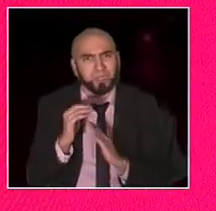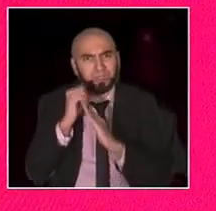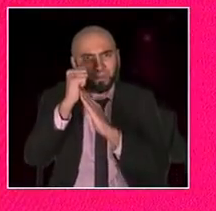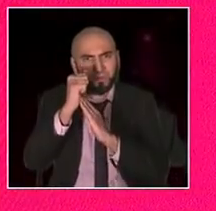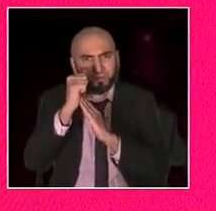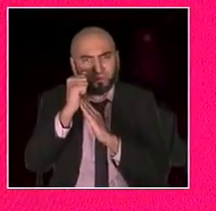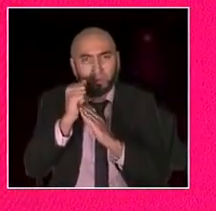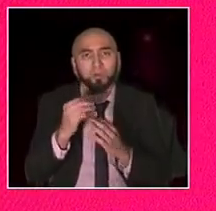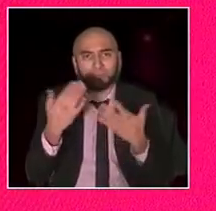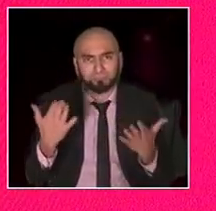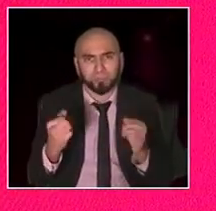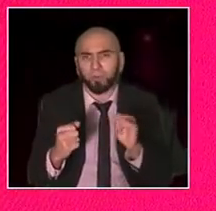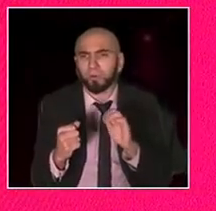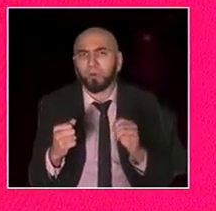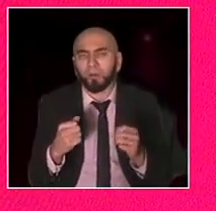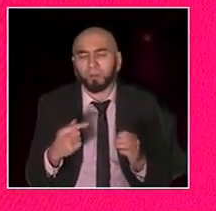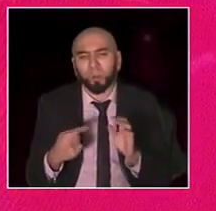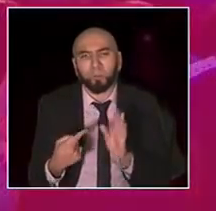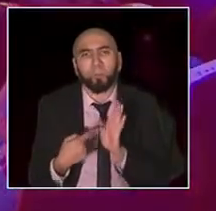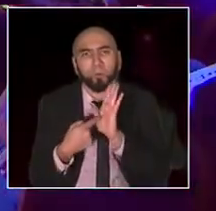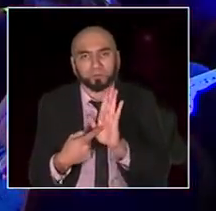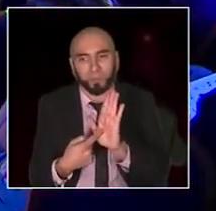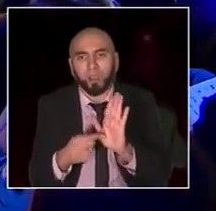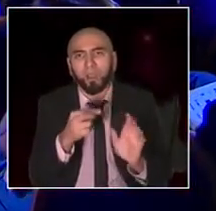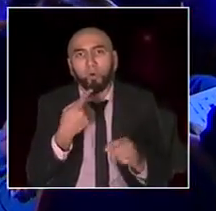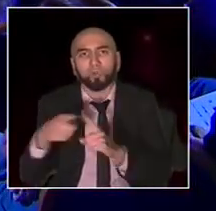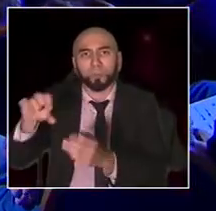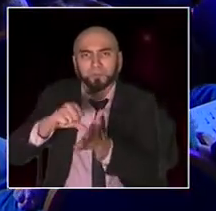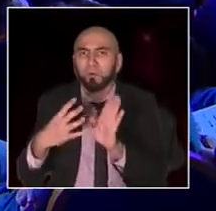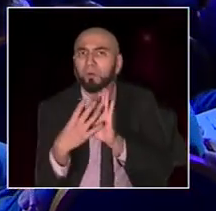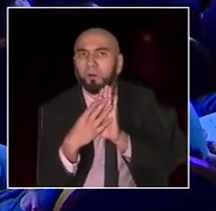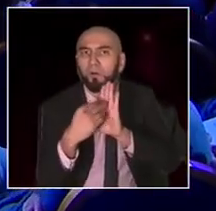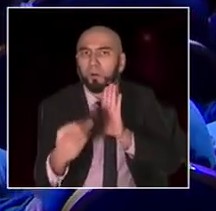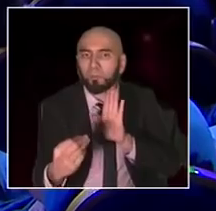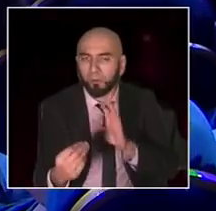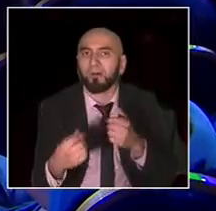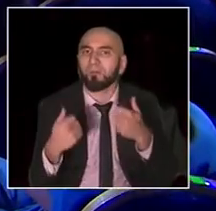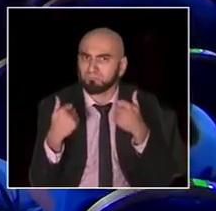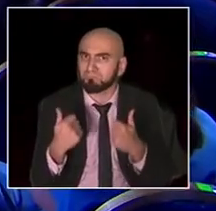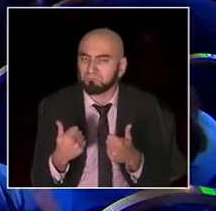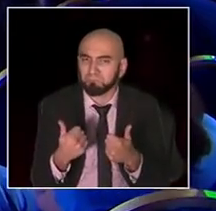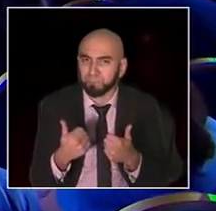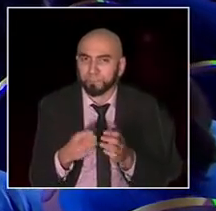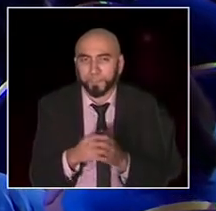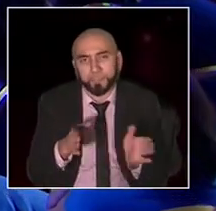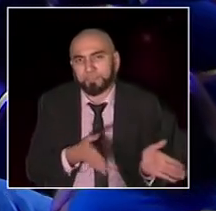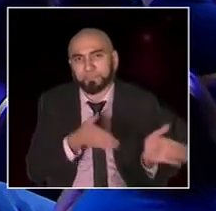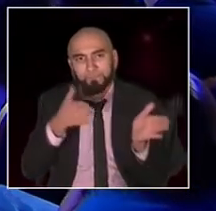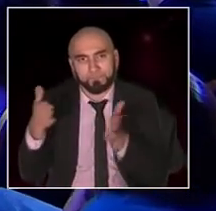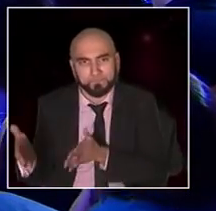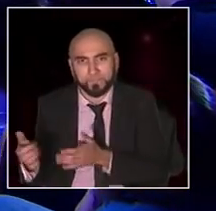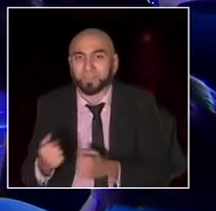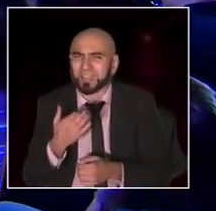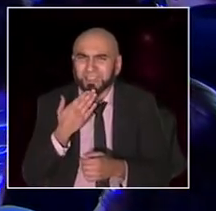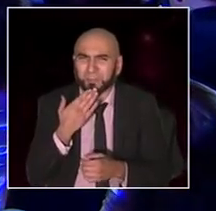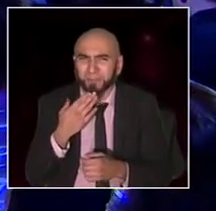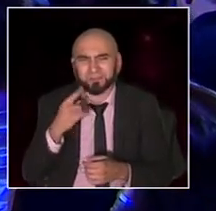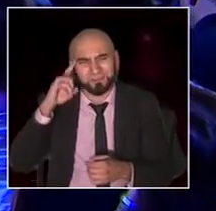inspirar y anticiparse a lo que el resto de los países está haciendo. Por otra parte, también